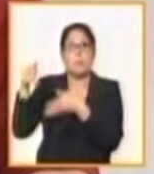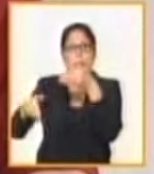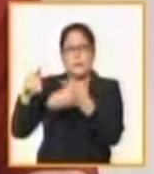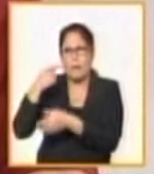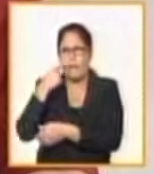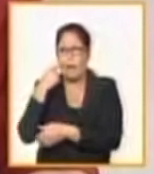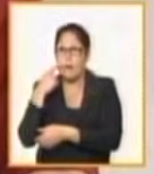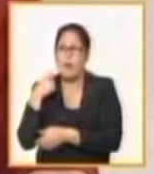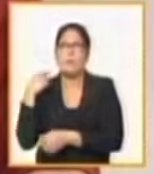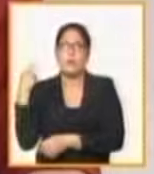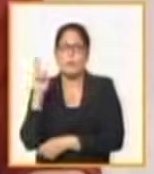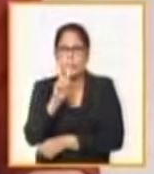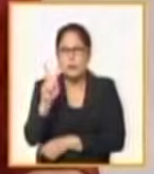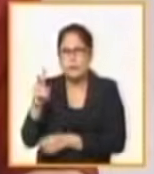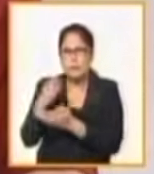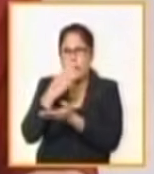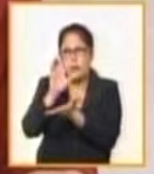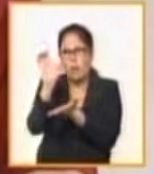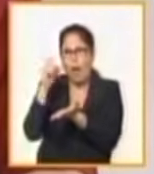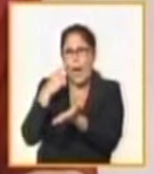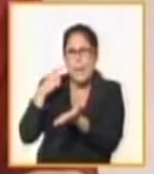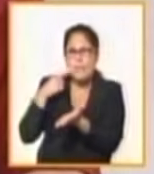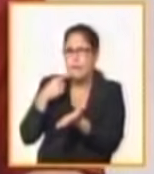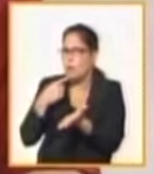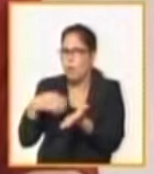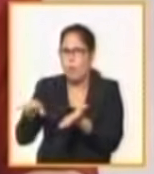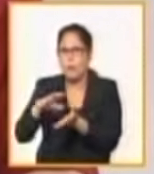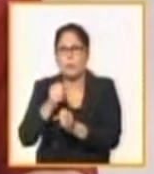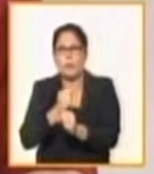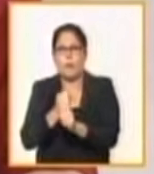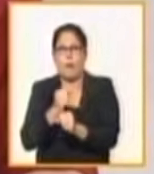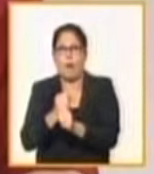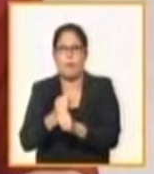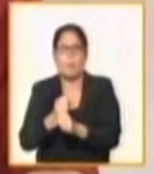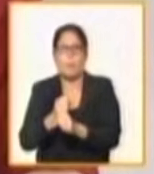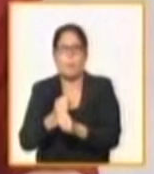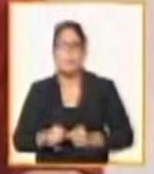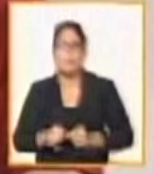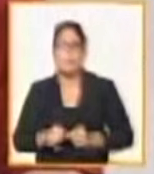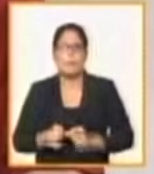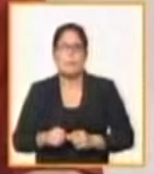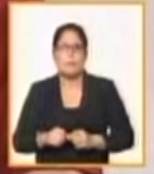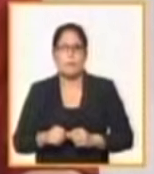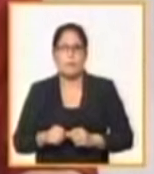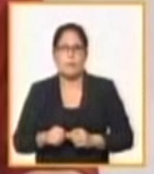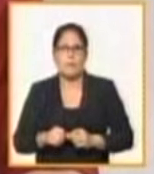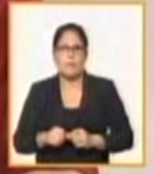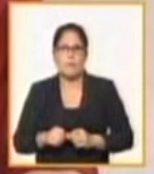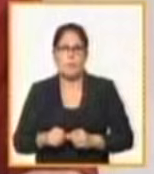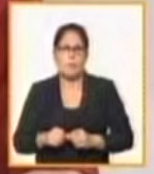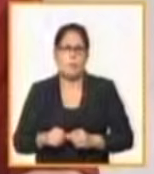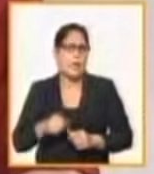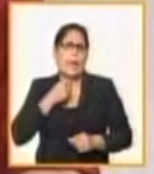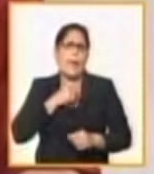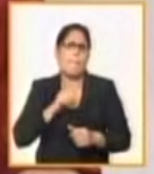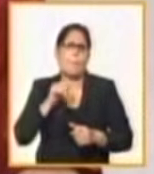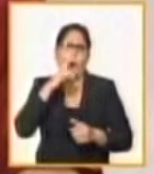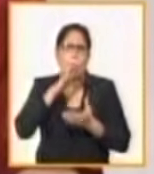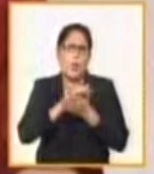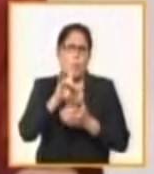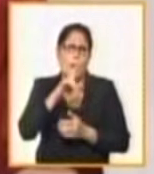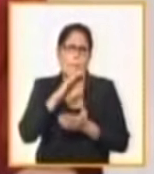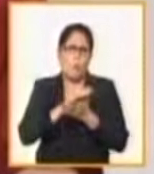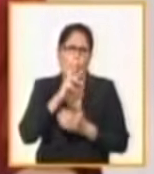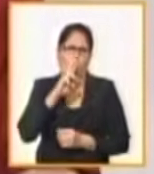yo visitaba, Pedro de Chamchapó, Julio de Riverán, Manuel Moreno Fraginal. Esa era la